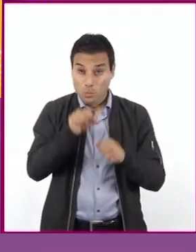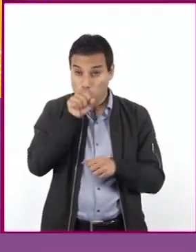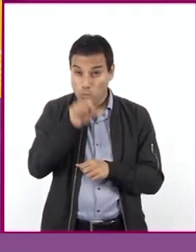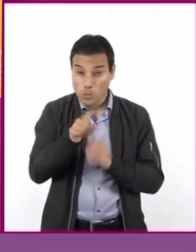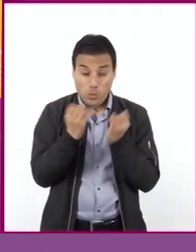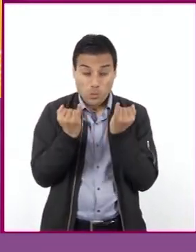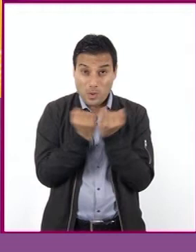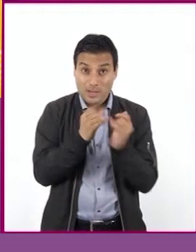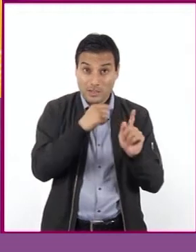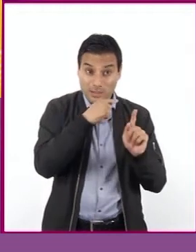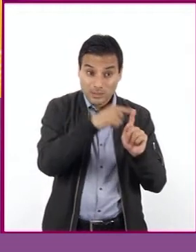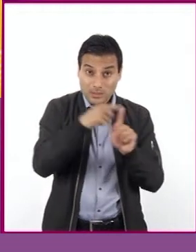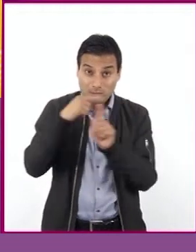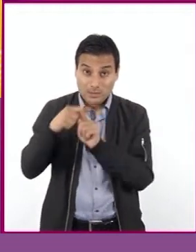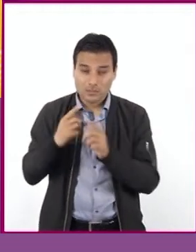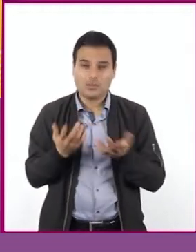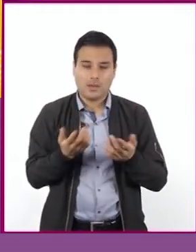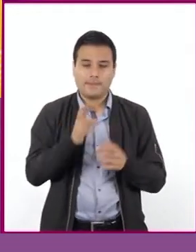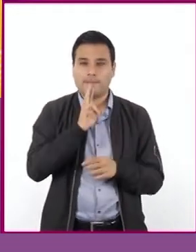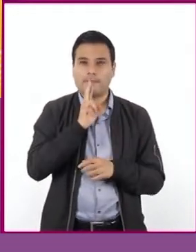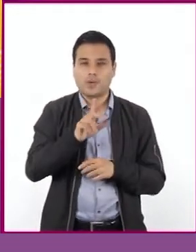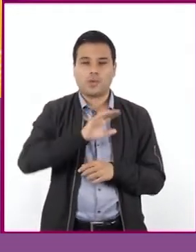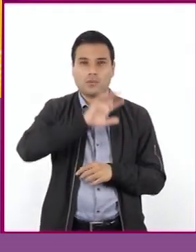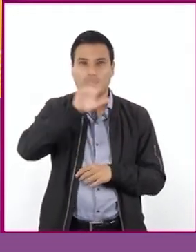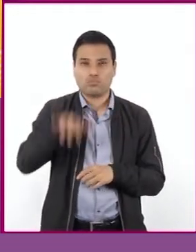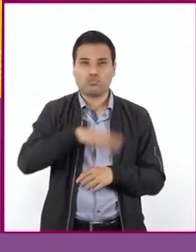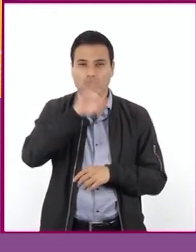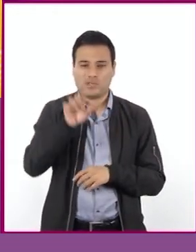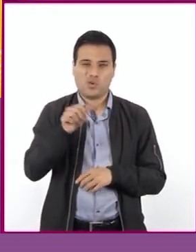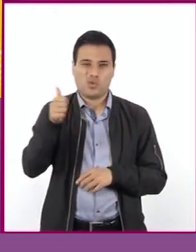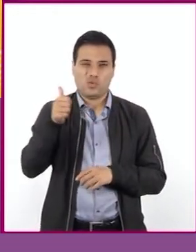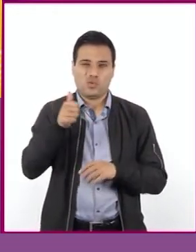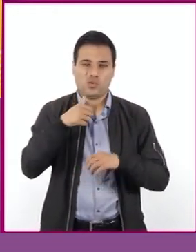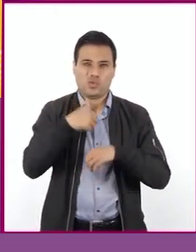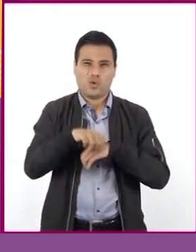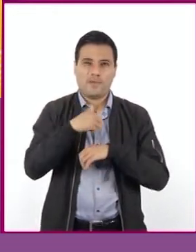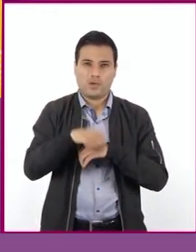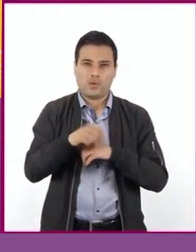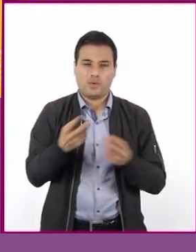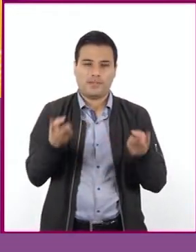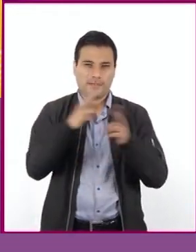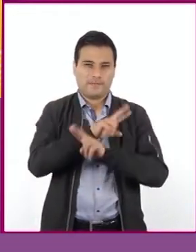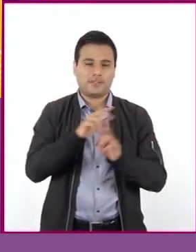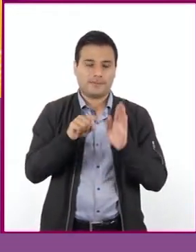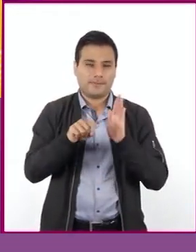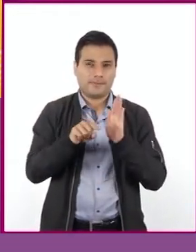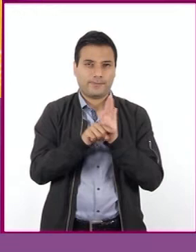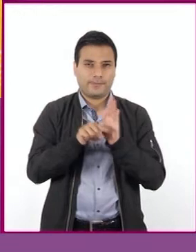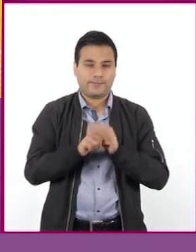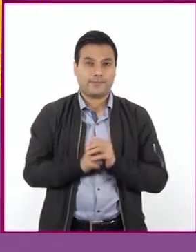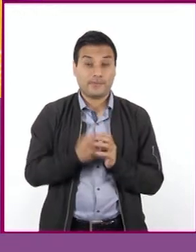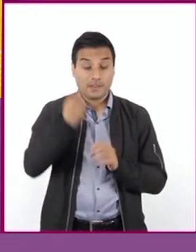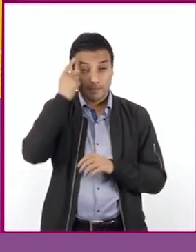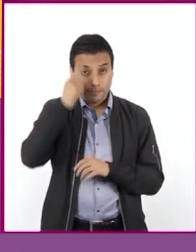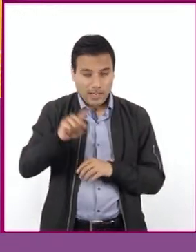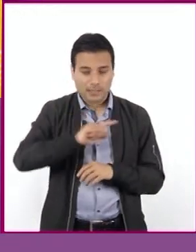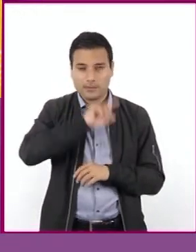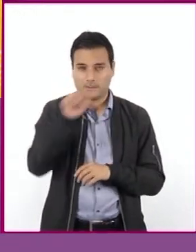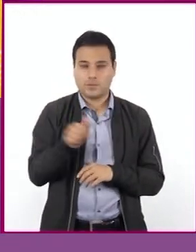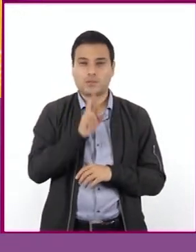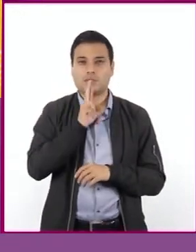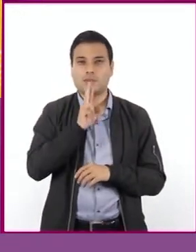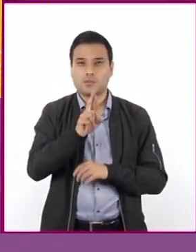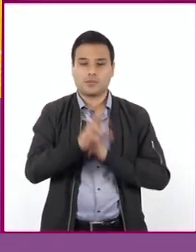busca multiplicar por un coeficiente de signo contrario para poder obtener la incógnita con el mismo